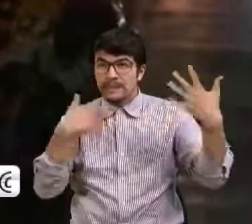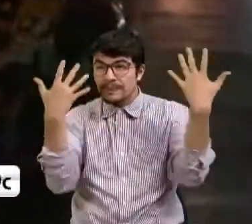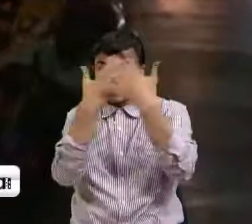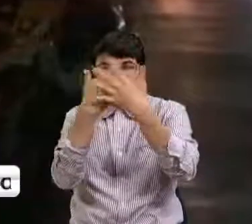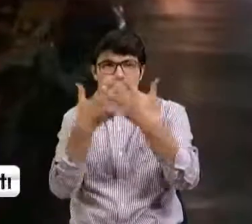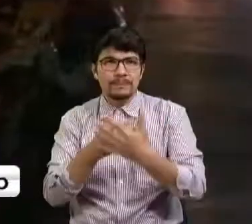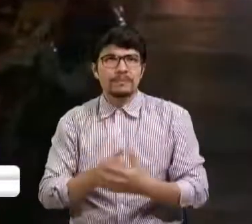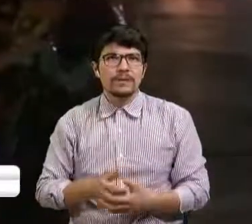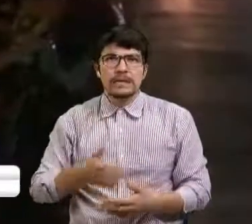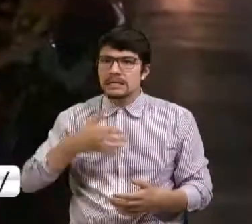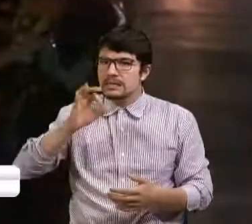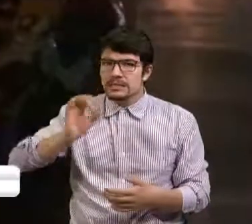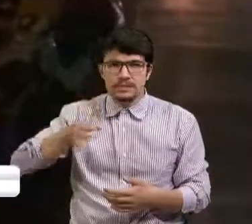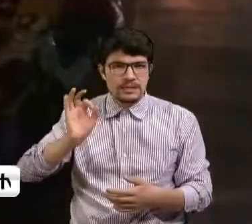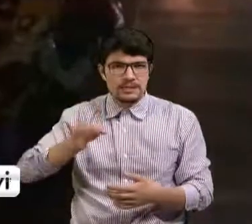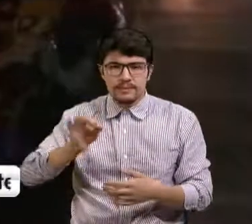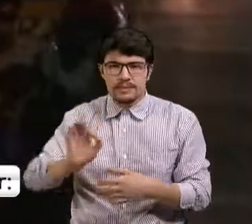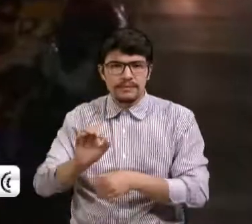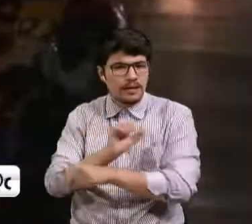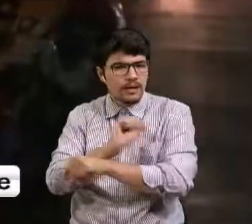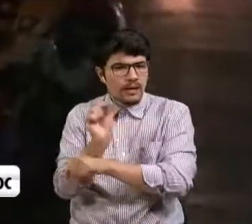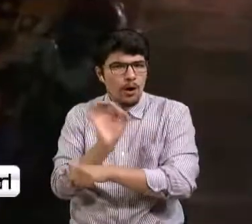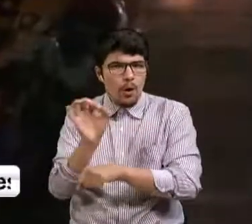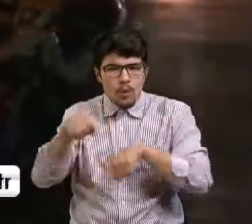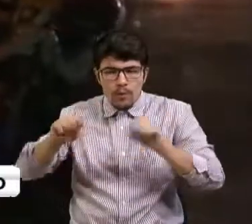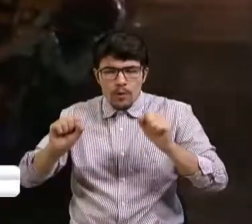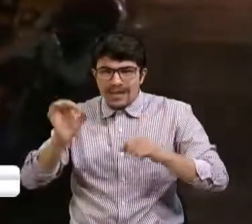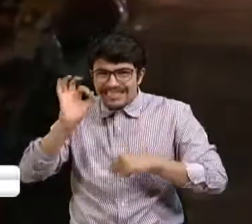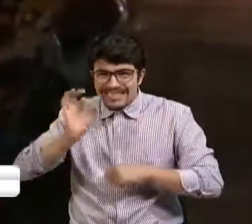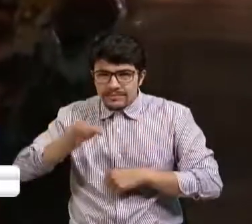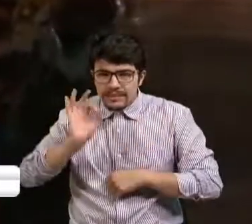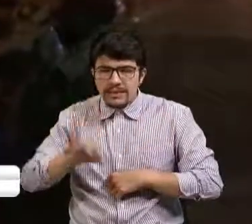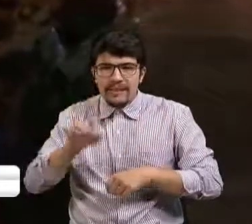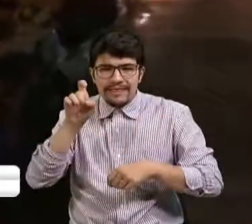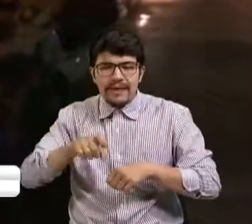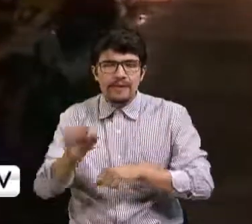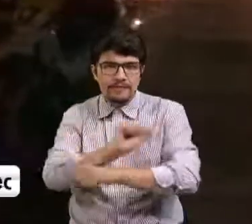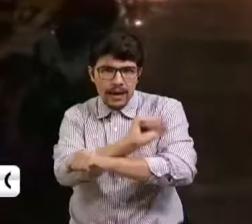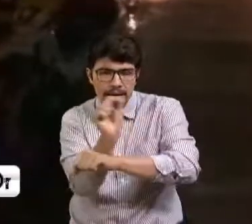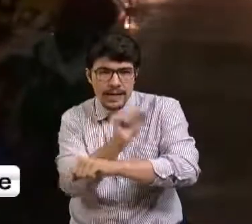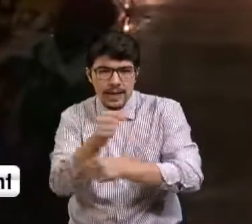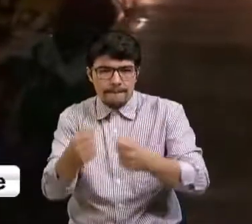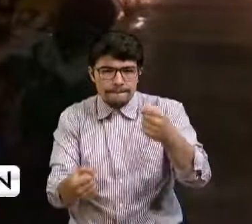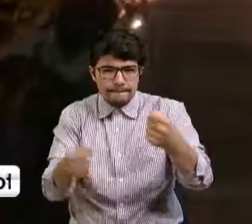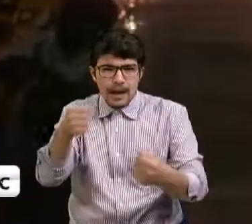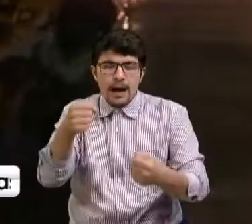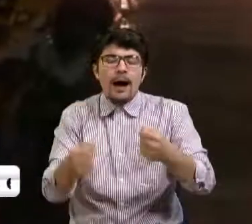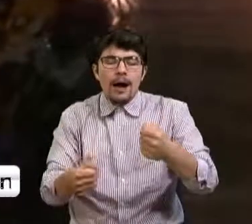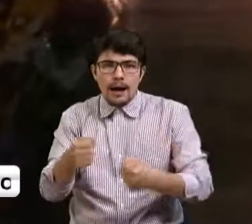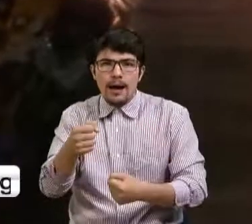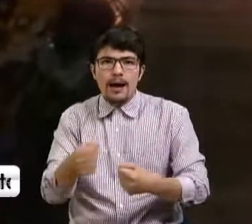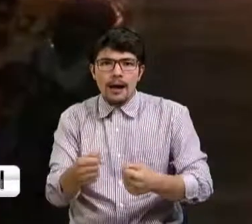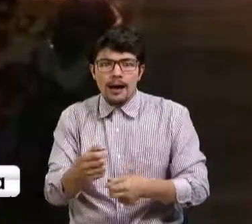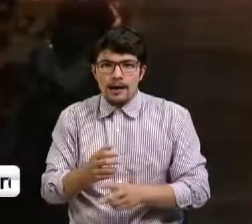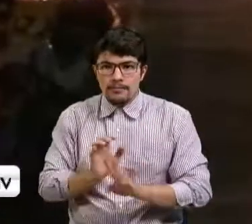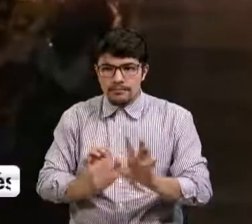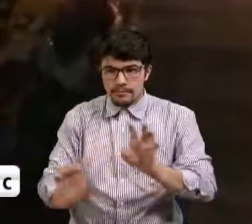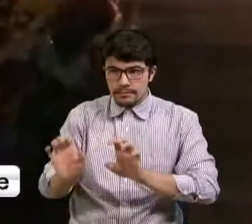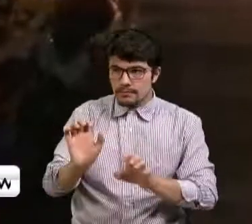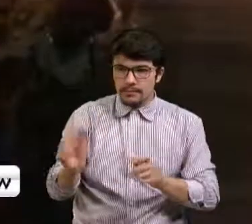en esta circunstancia en más de este sector no está completamente iluminado